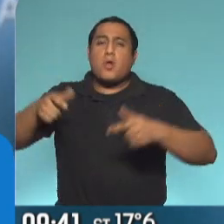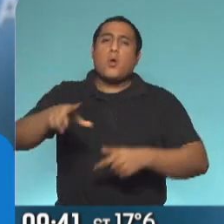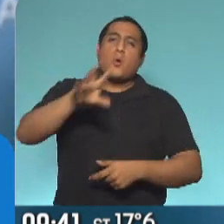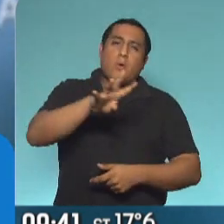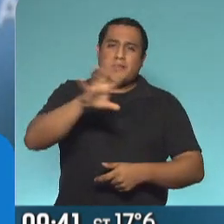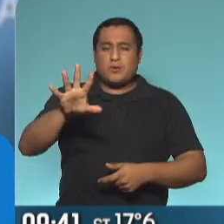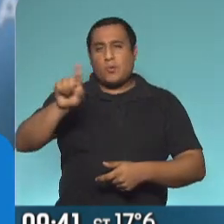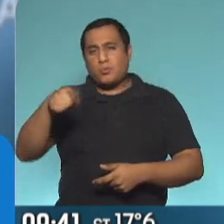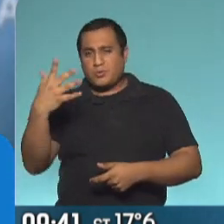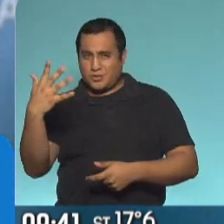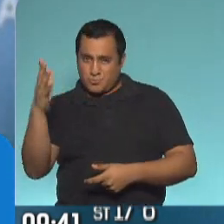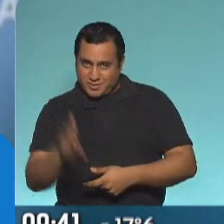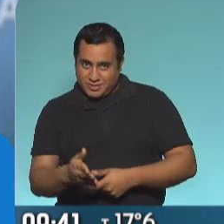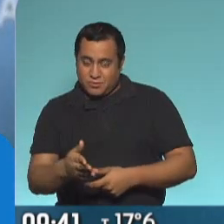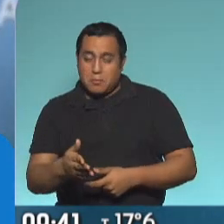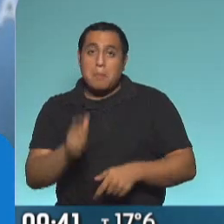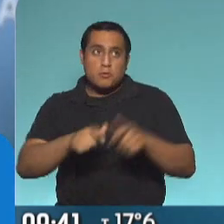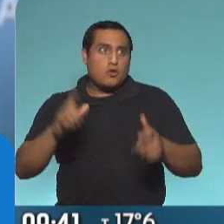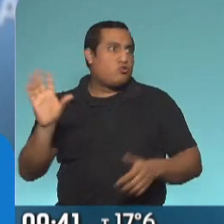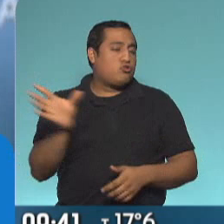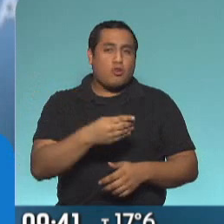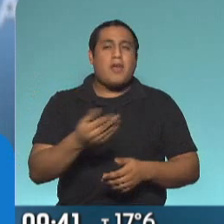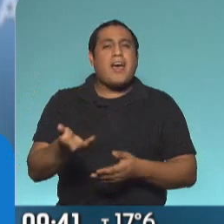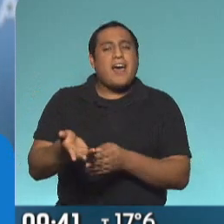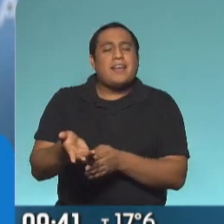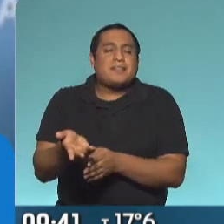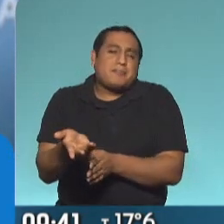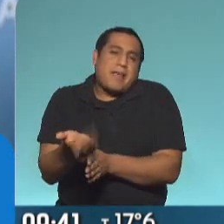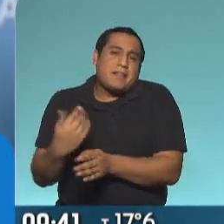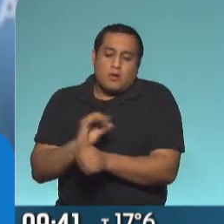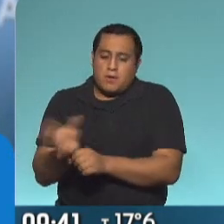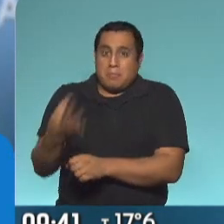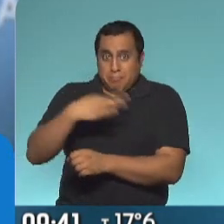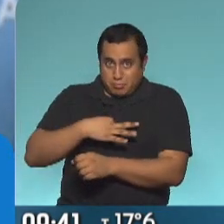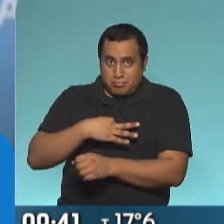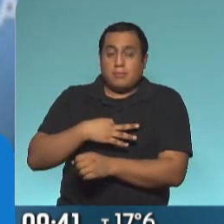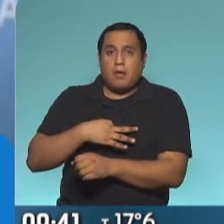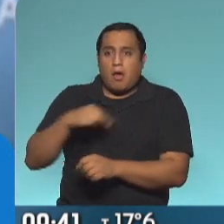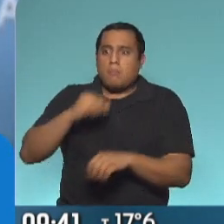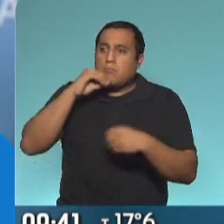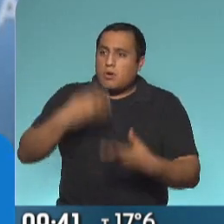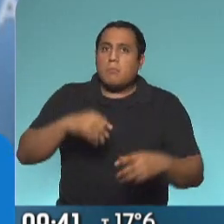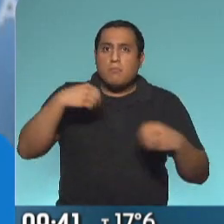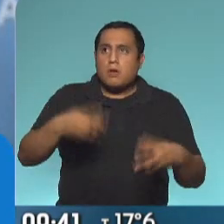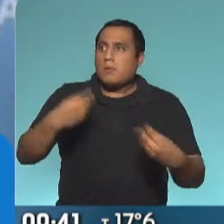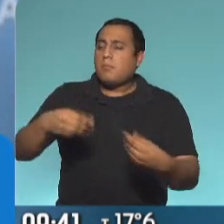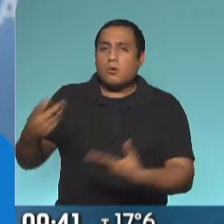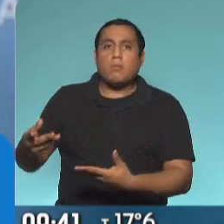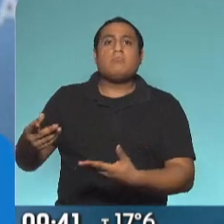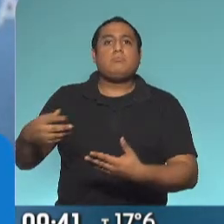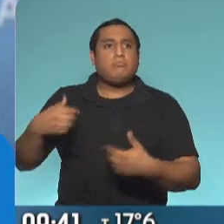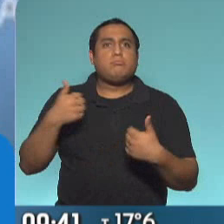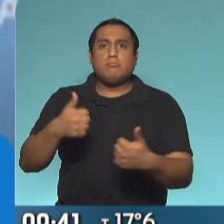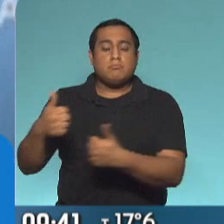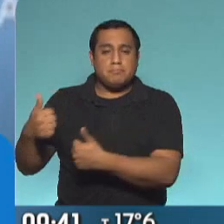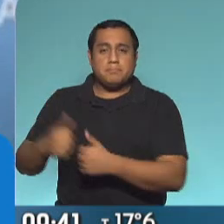45.5 de todas las personas que han tenido kobe 19 que se han recuperado y han superado la